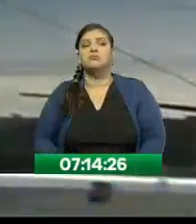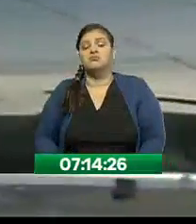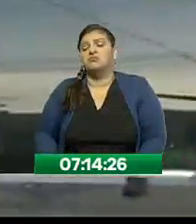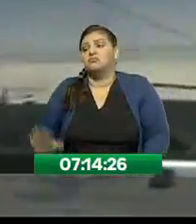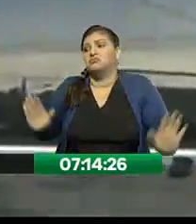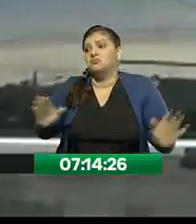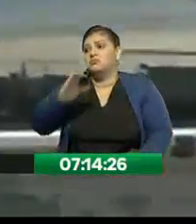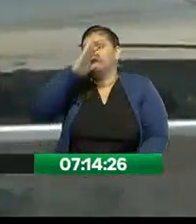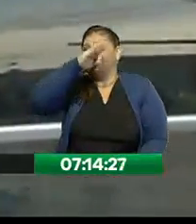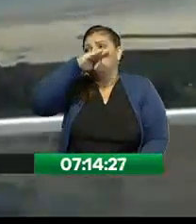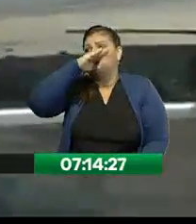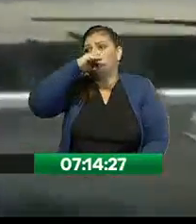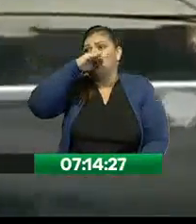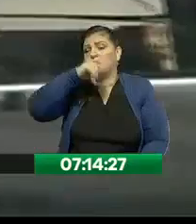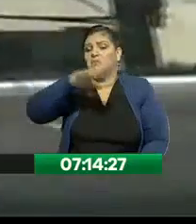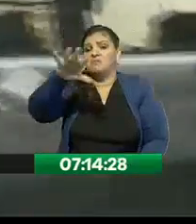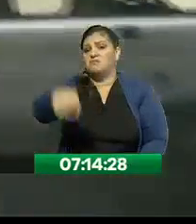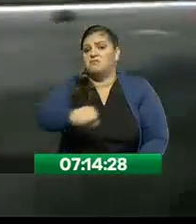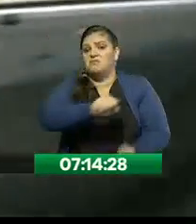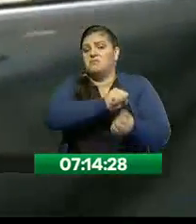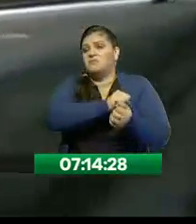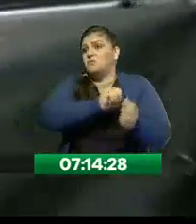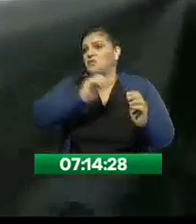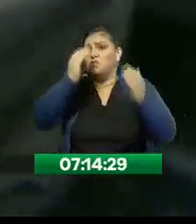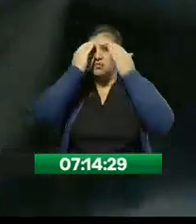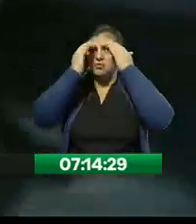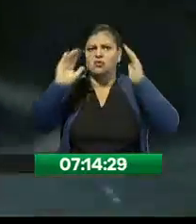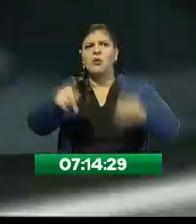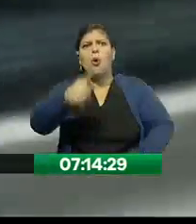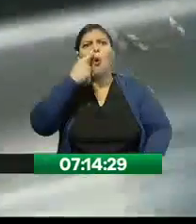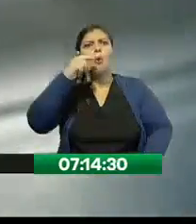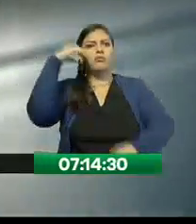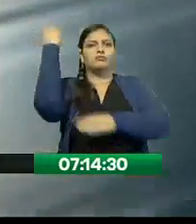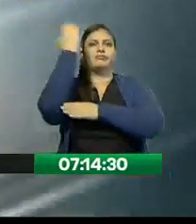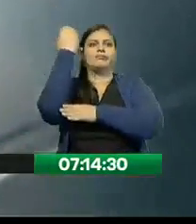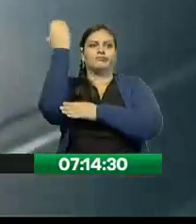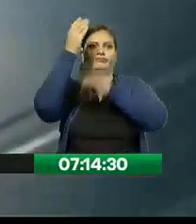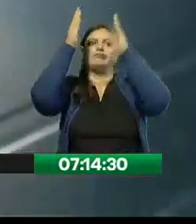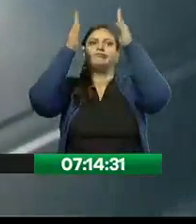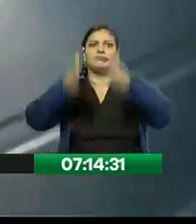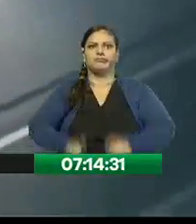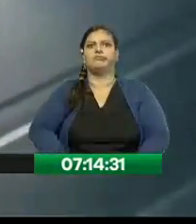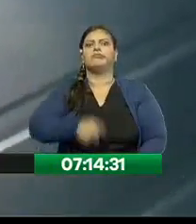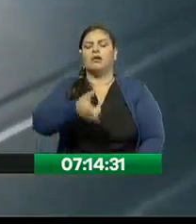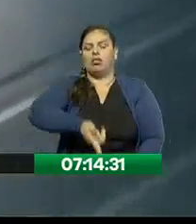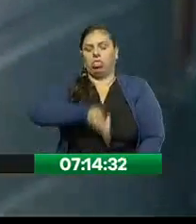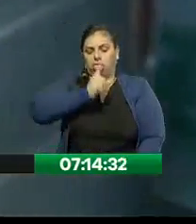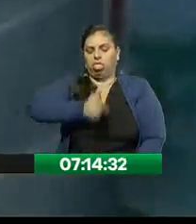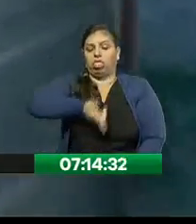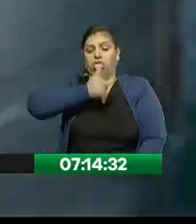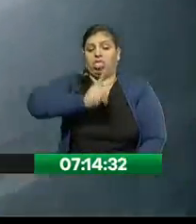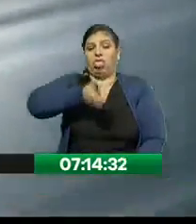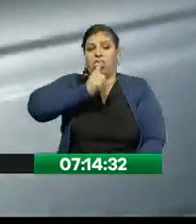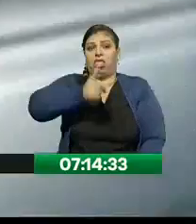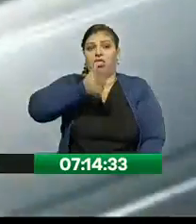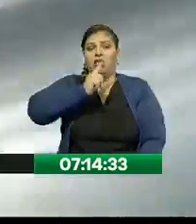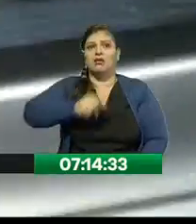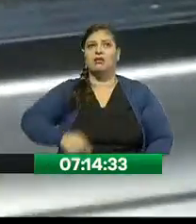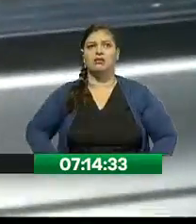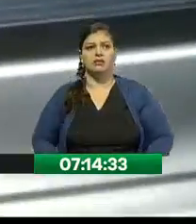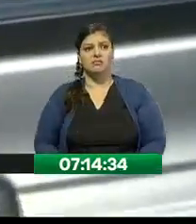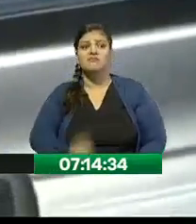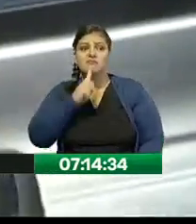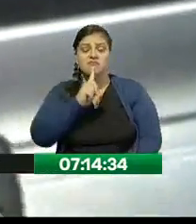ha llevado, pero no sé. Pero era un colombiano el que venía manejando y estaba borracho, no estaba buen ni sano. ¿Borracho? Sí, estaba